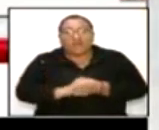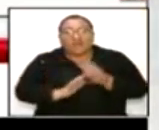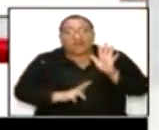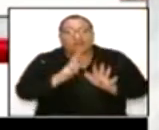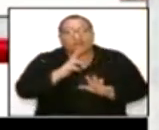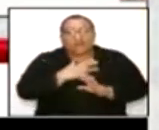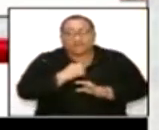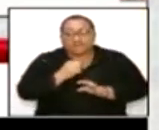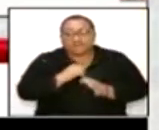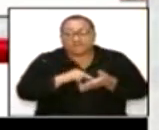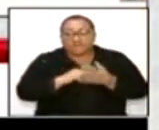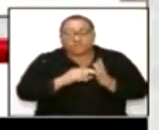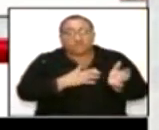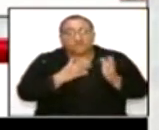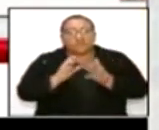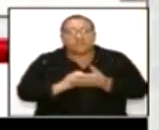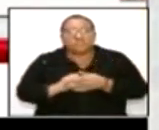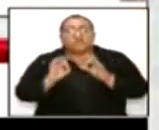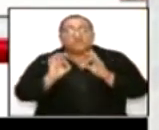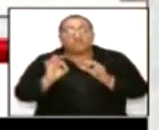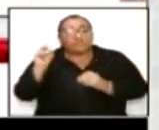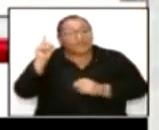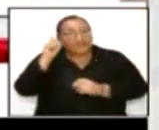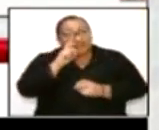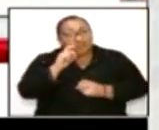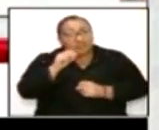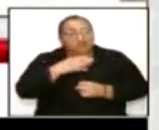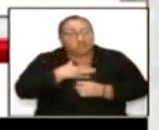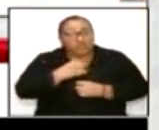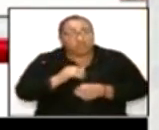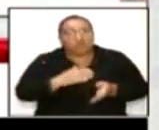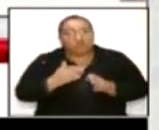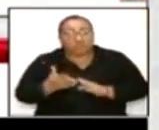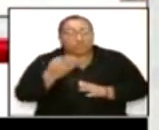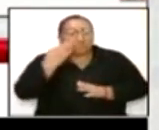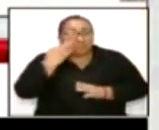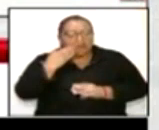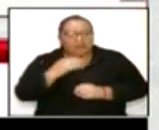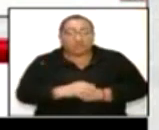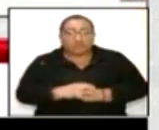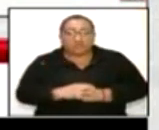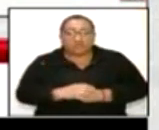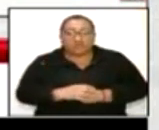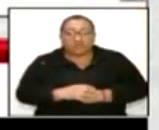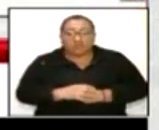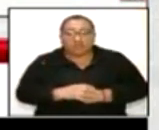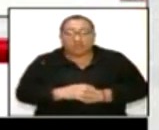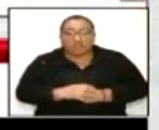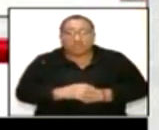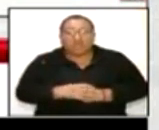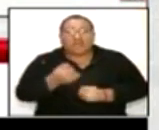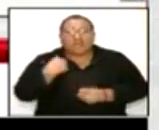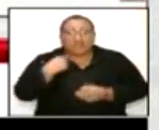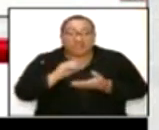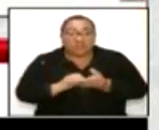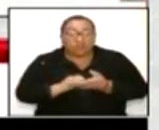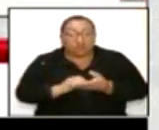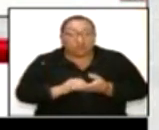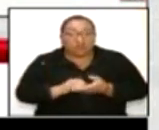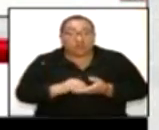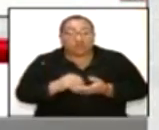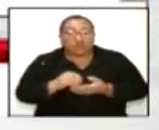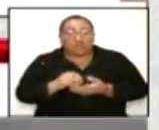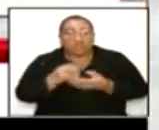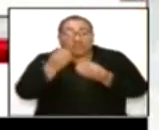13 años, conllevan un mayor riesgo de complicaciones en su salud y muerte materna. Por ende, se debería instituir que